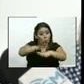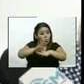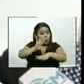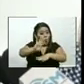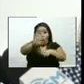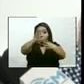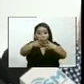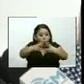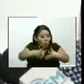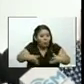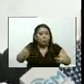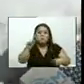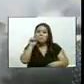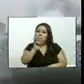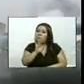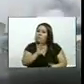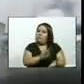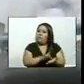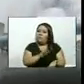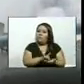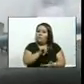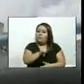nunca, entonces ¿por qué no usar ese recurso?